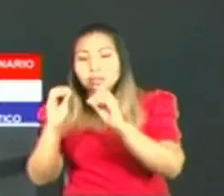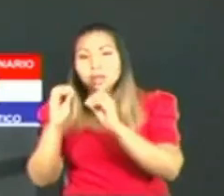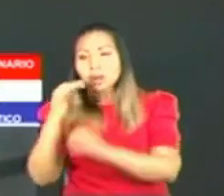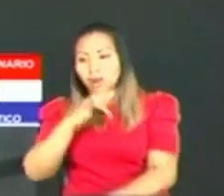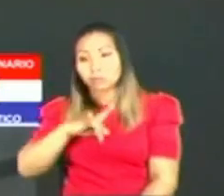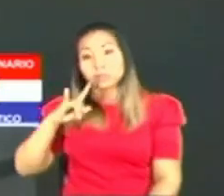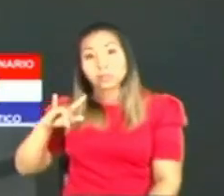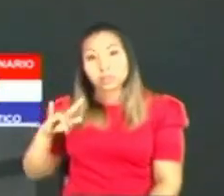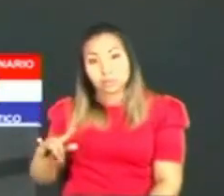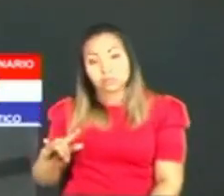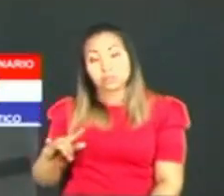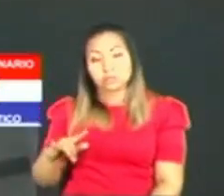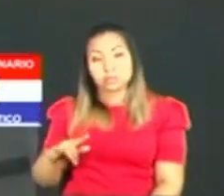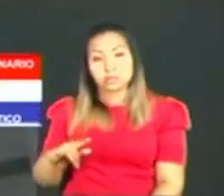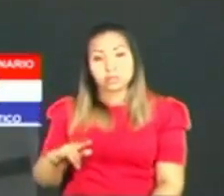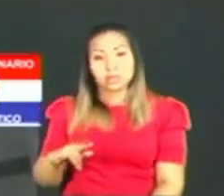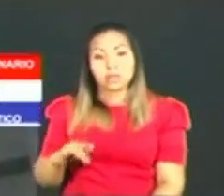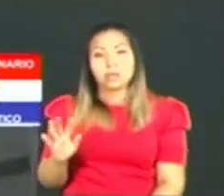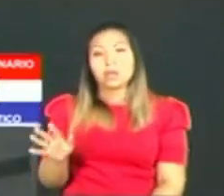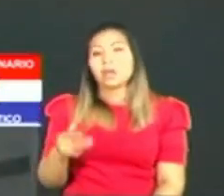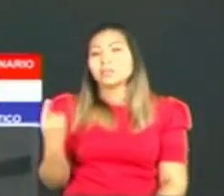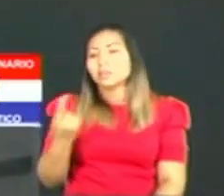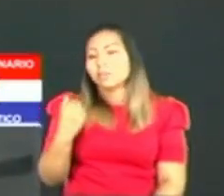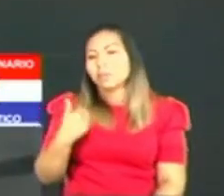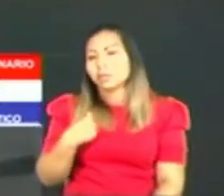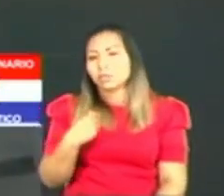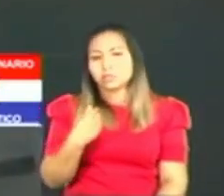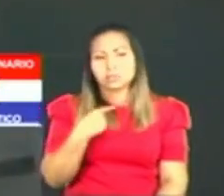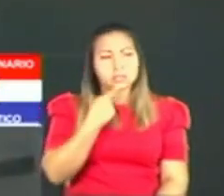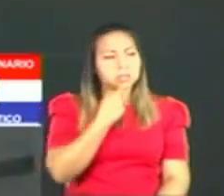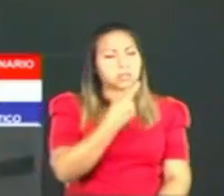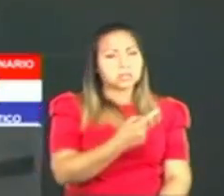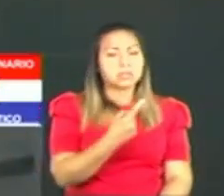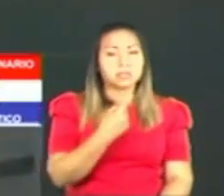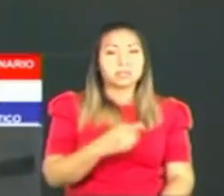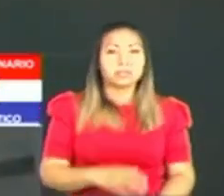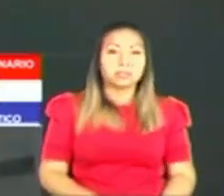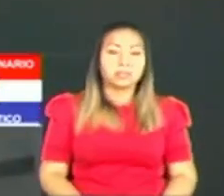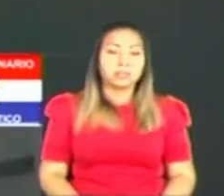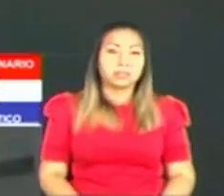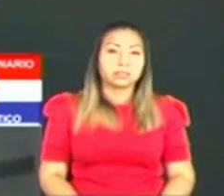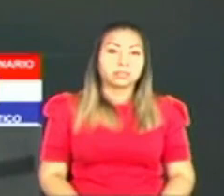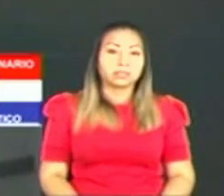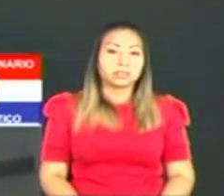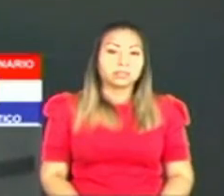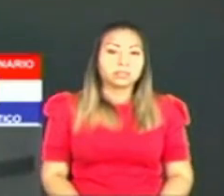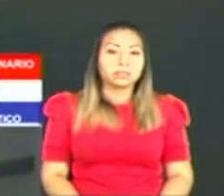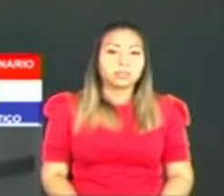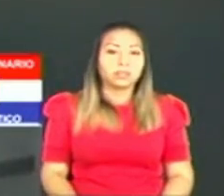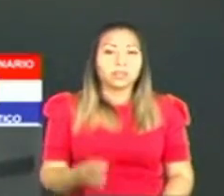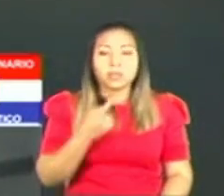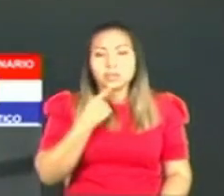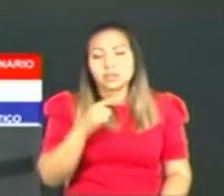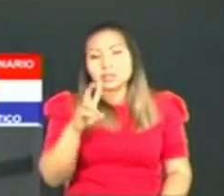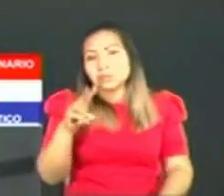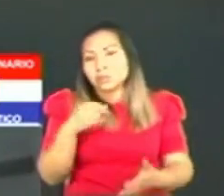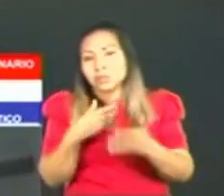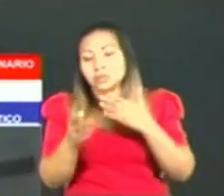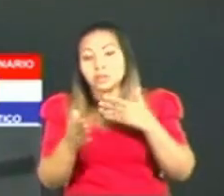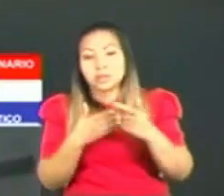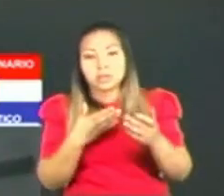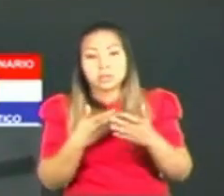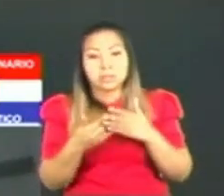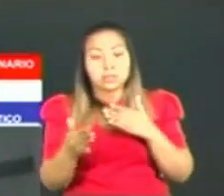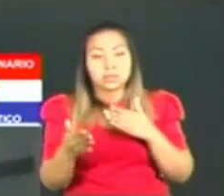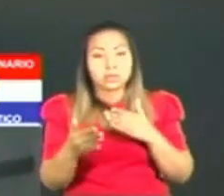porque siempre nos dicen que cuando vienen los tratados y convenios internacionales no les importa incluso si se viola